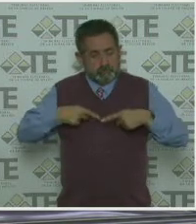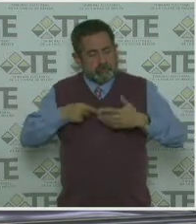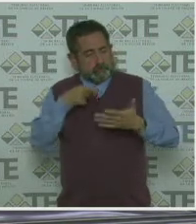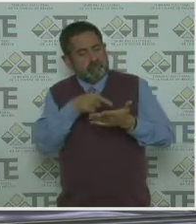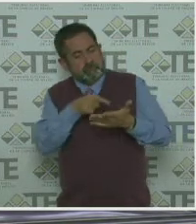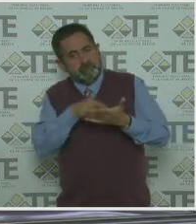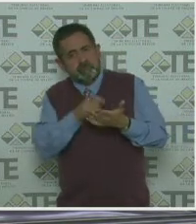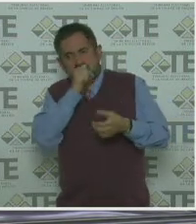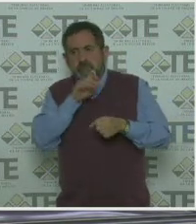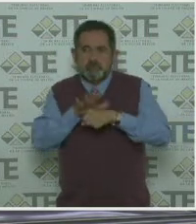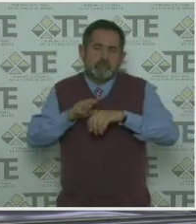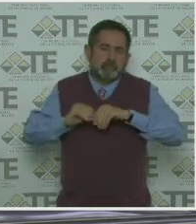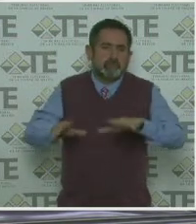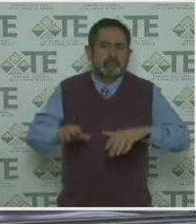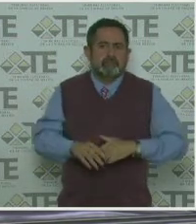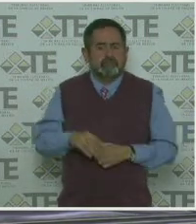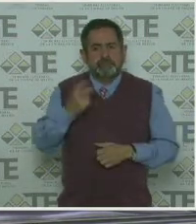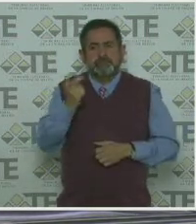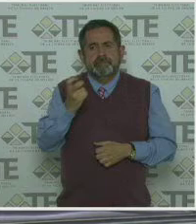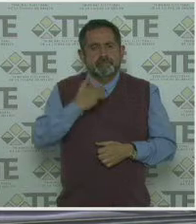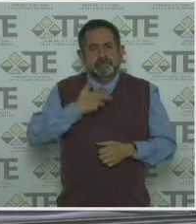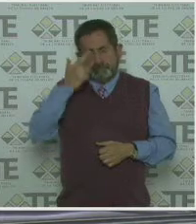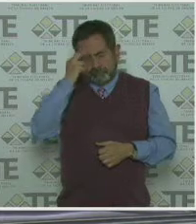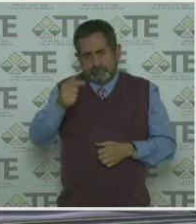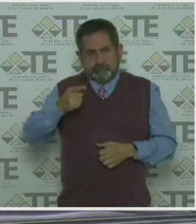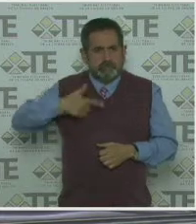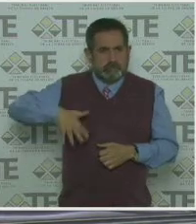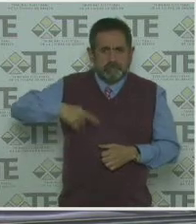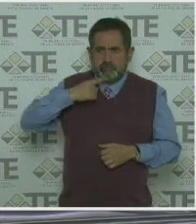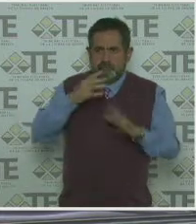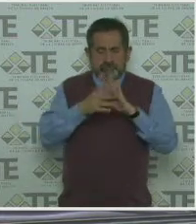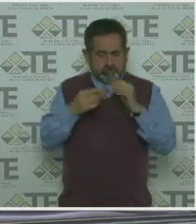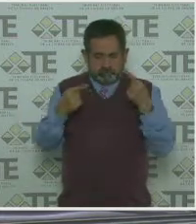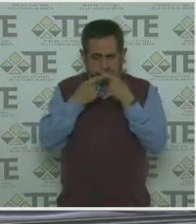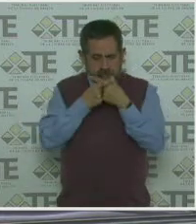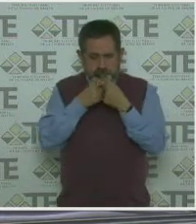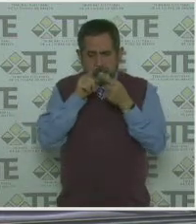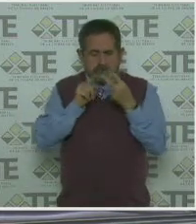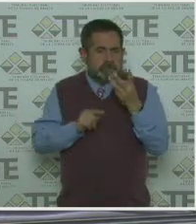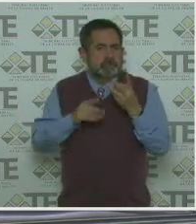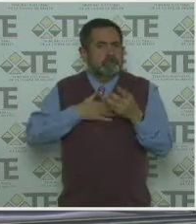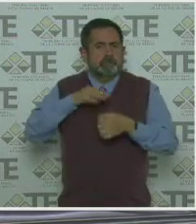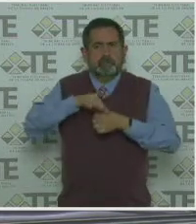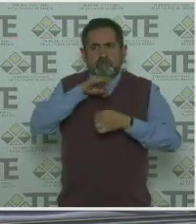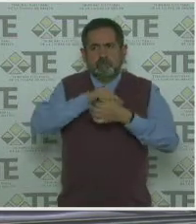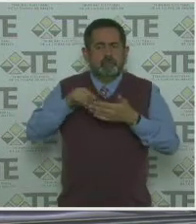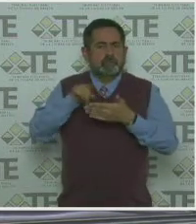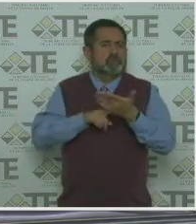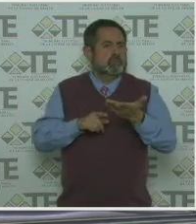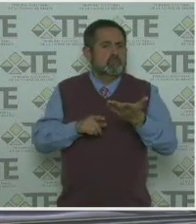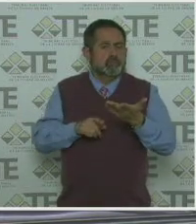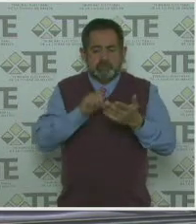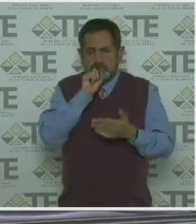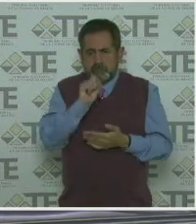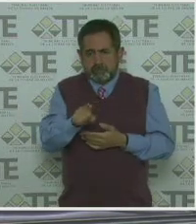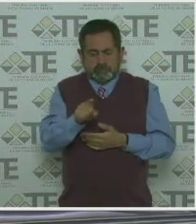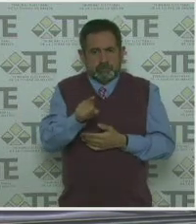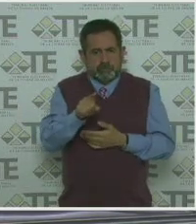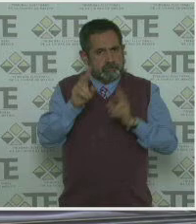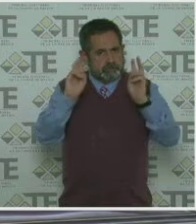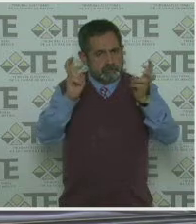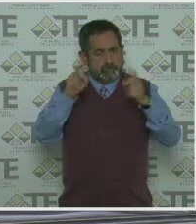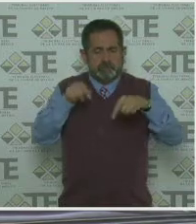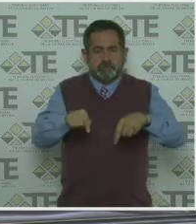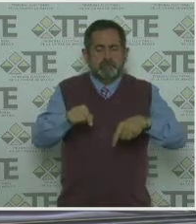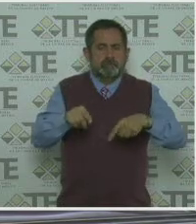lo que ahí se está publicando. Por este motivo, y como decía, en congruencia con mis votos en estos mismos o en este mismo